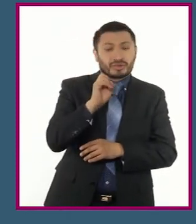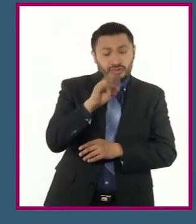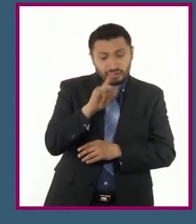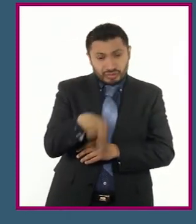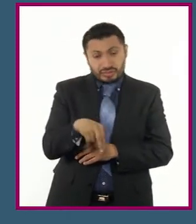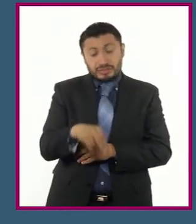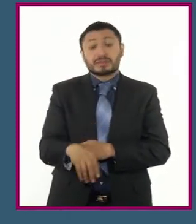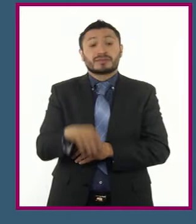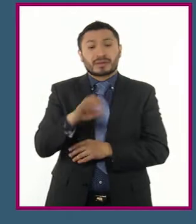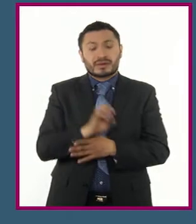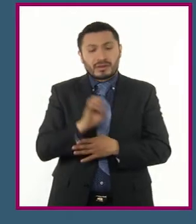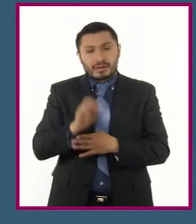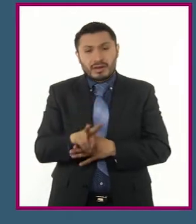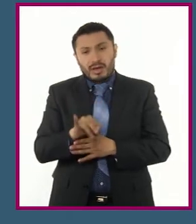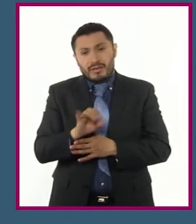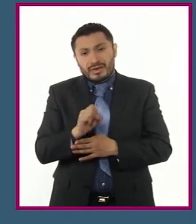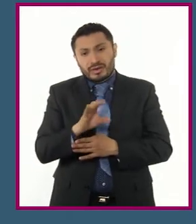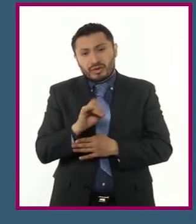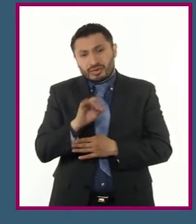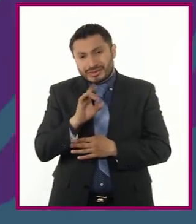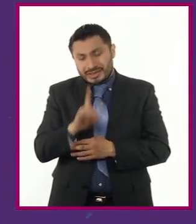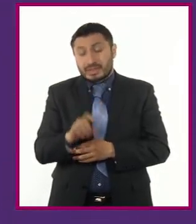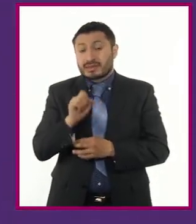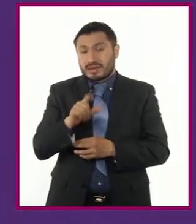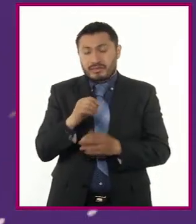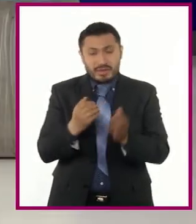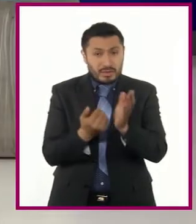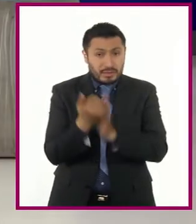la viscosidad también aumentará.